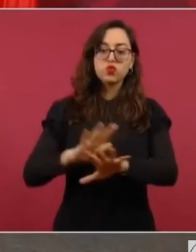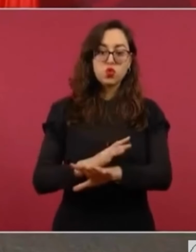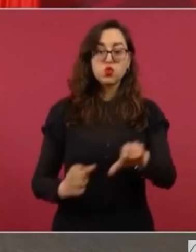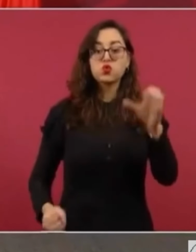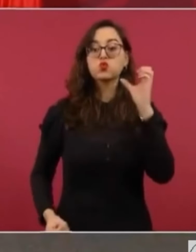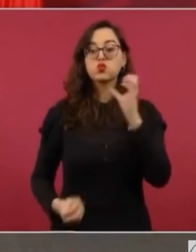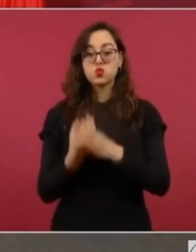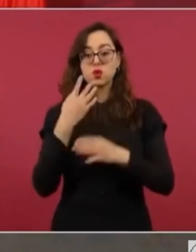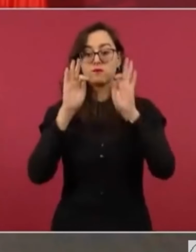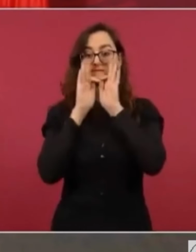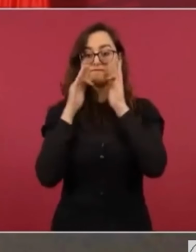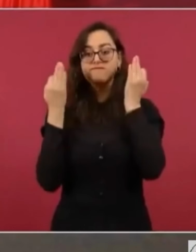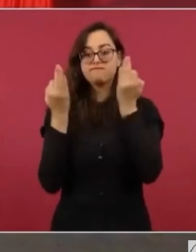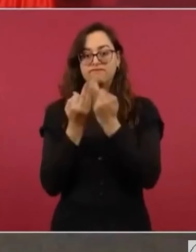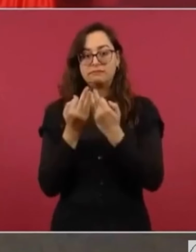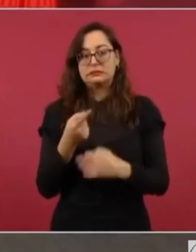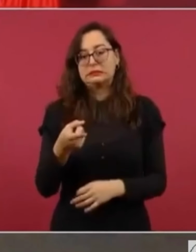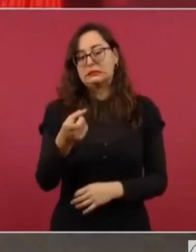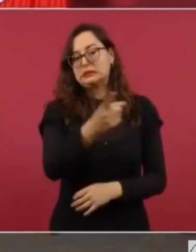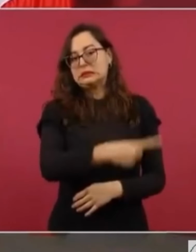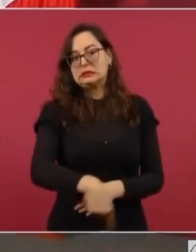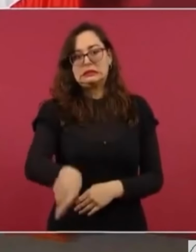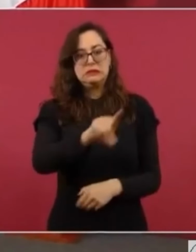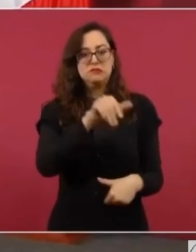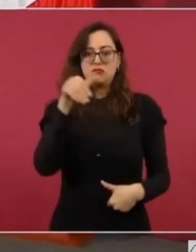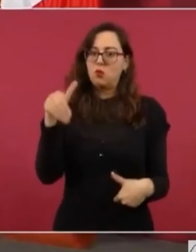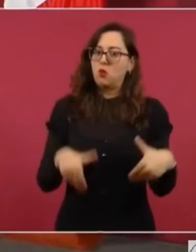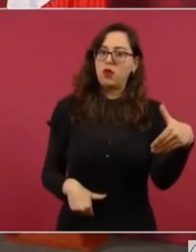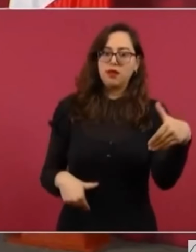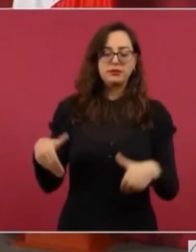No les gusta mucho a los que vivían